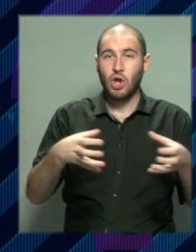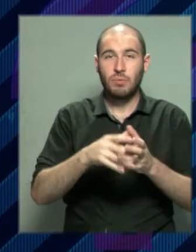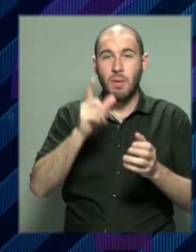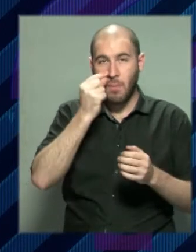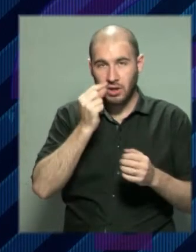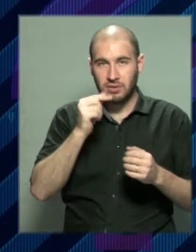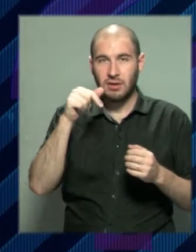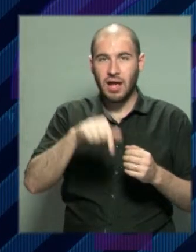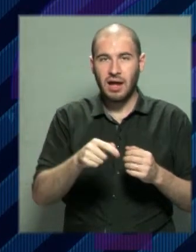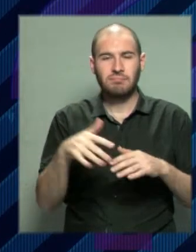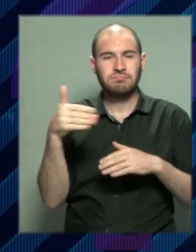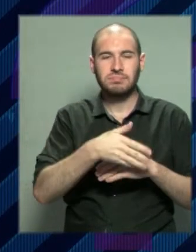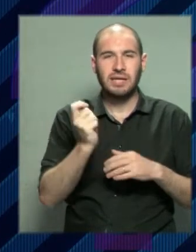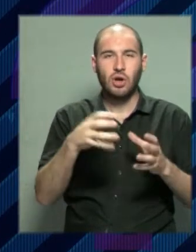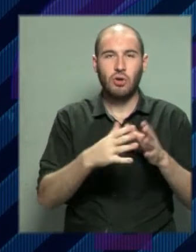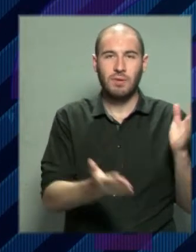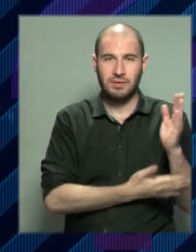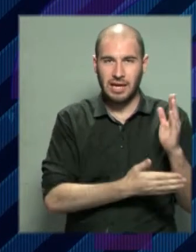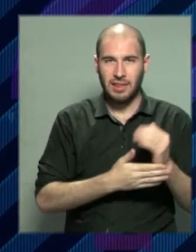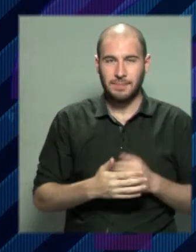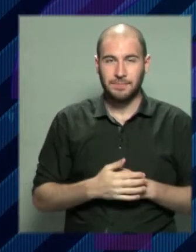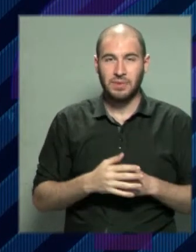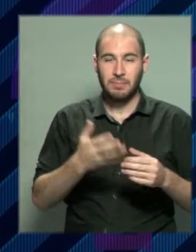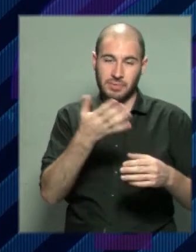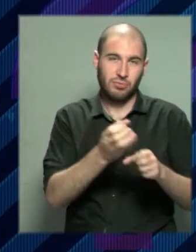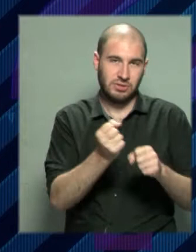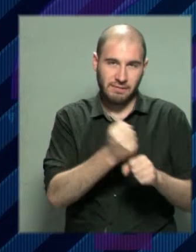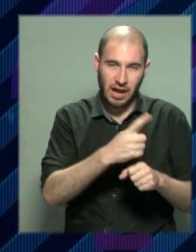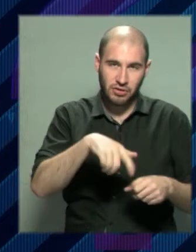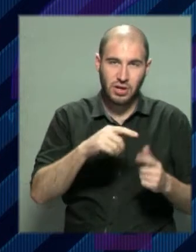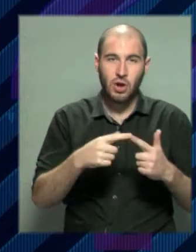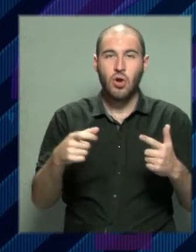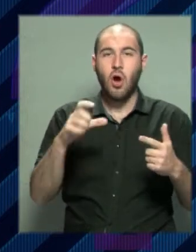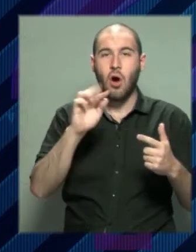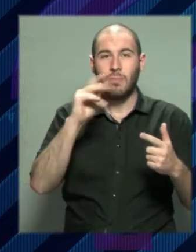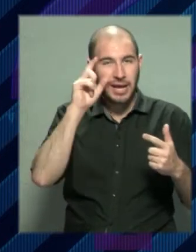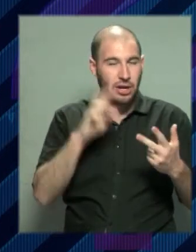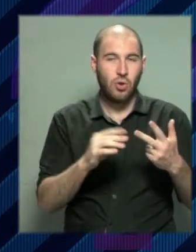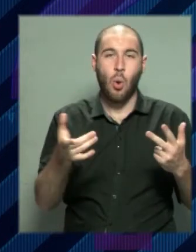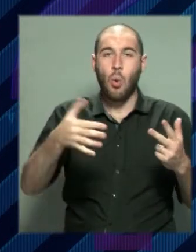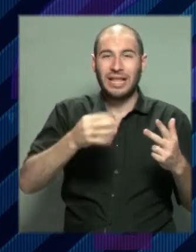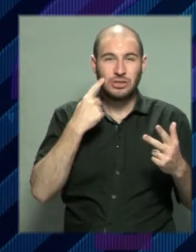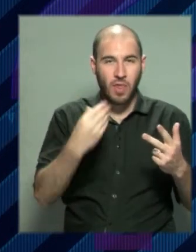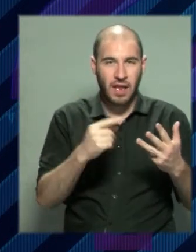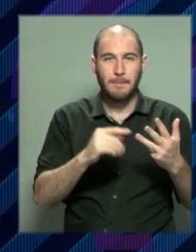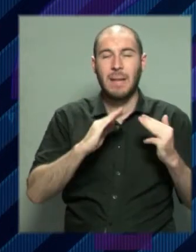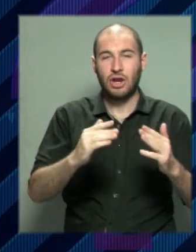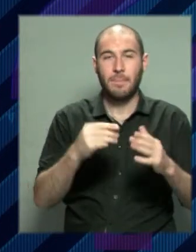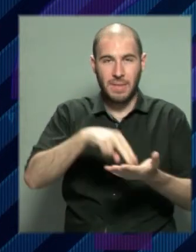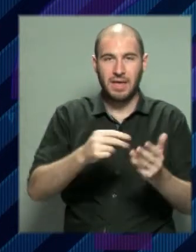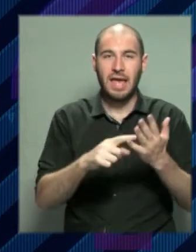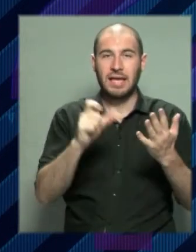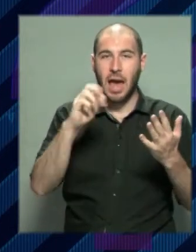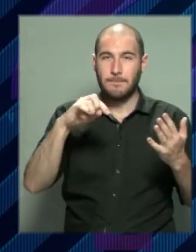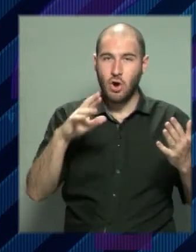políticas, se pudo observar la presencia del Frente de Izquierda, de los Trabajadores, el Polo Obrero, Unidad Ciudadana, Barrios de Pie y La Cámpora.